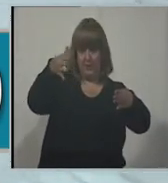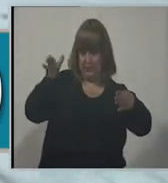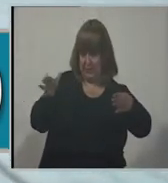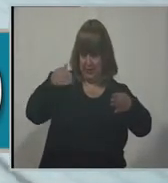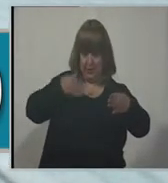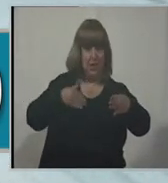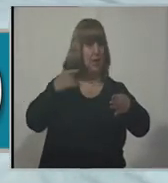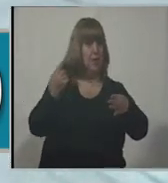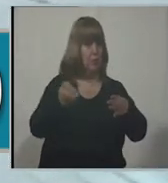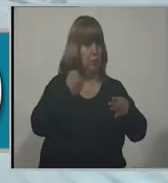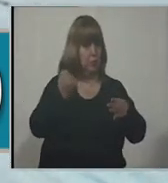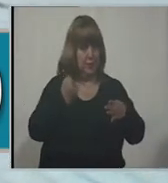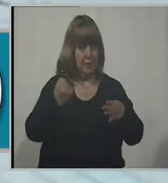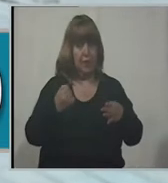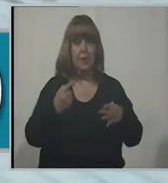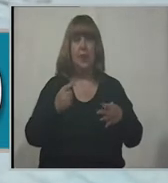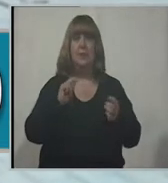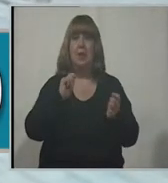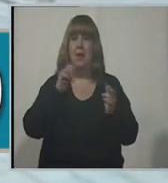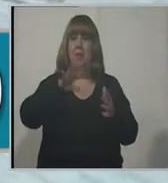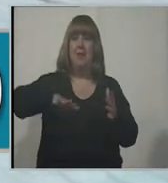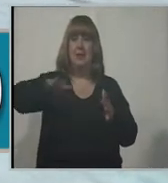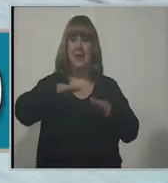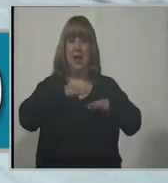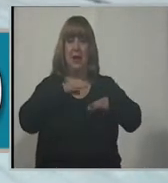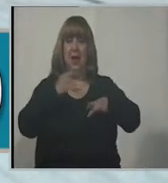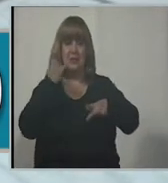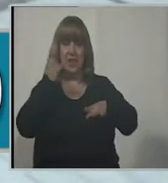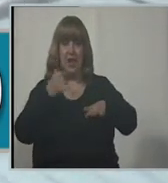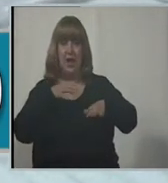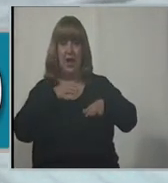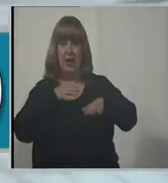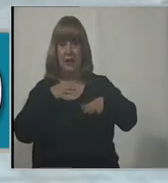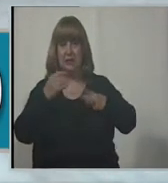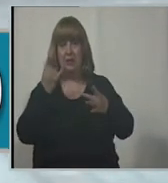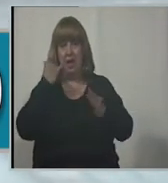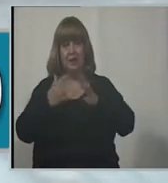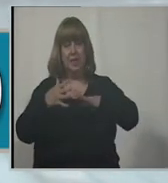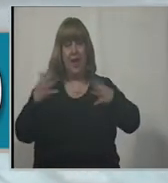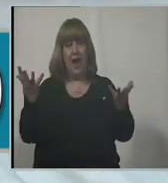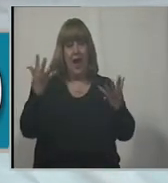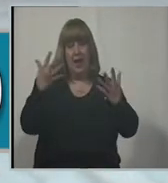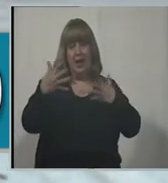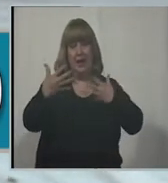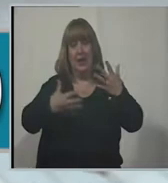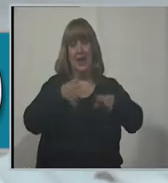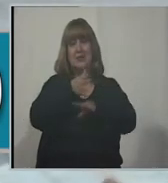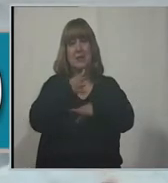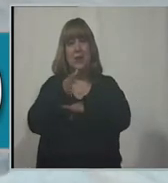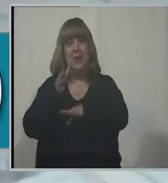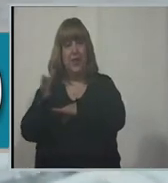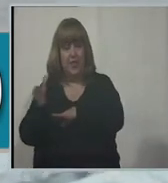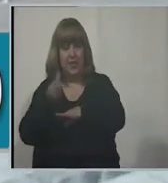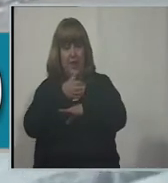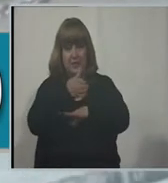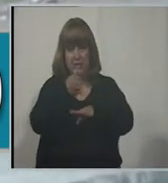otro punto importante es que se transformó en una plaza accesible, se bajó el nivel que tenía antiguamente. Claro, uno de una esquina